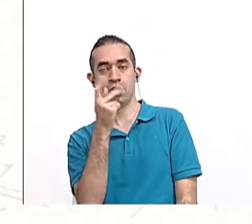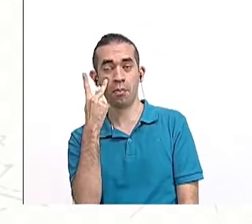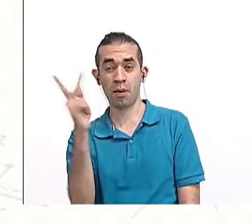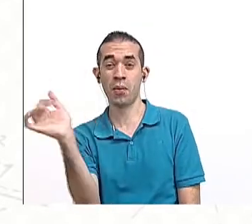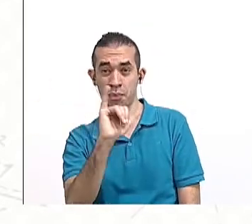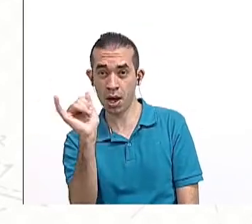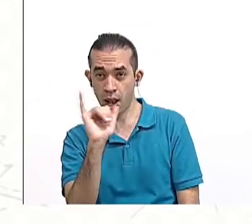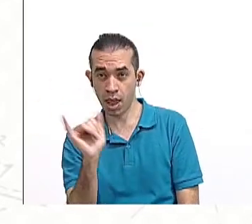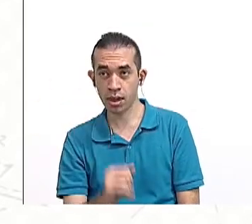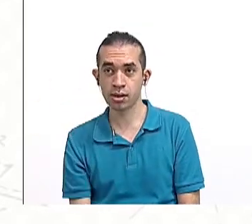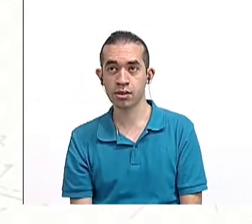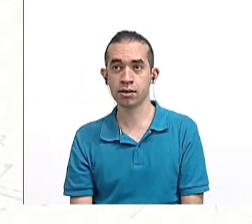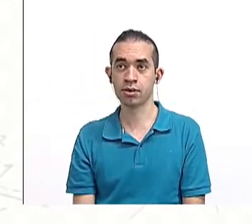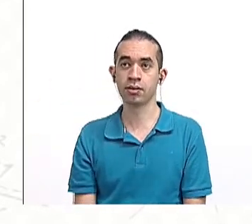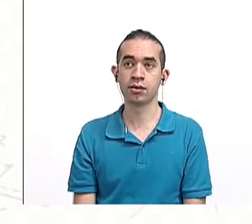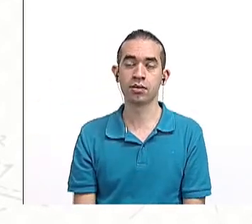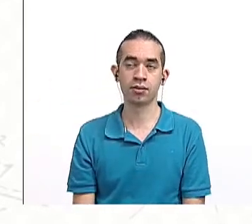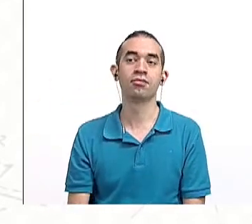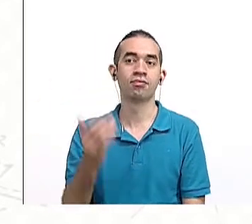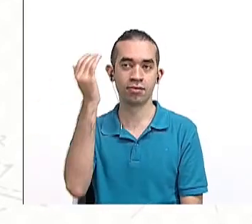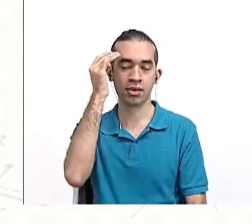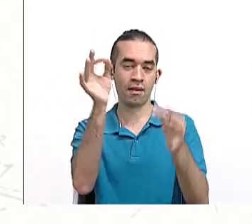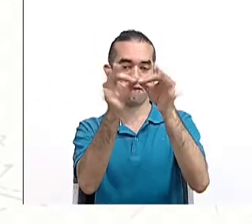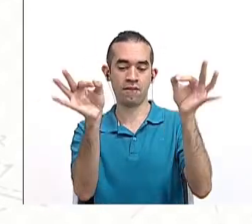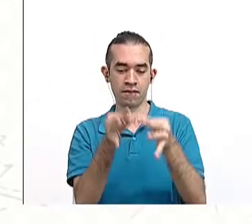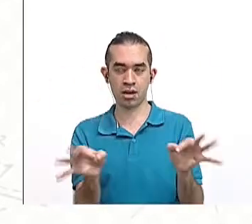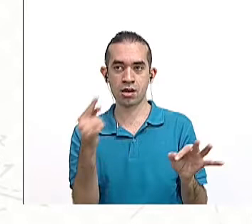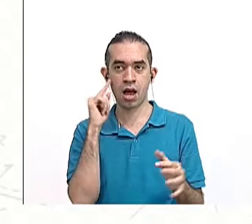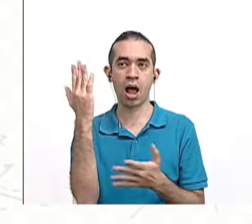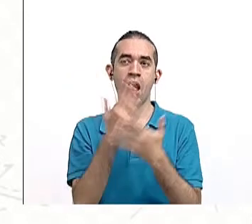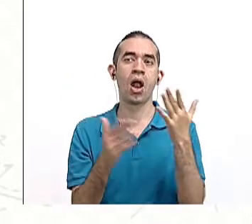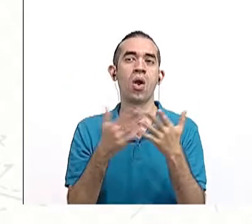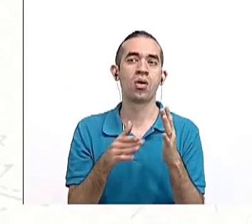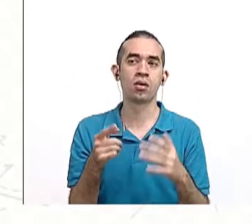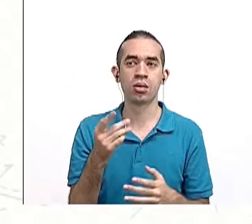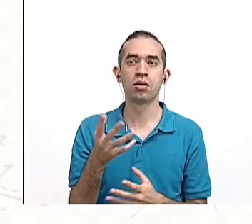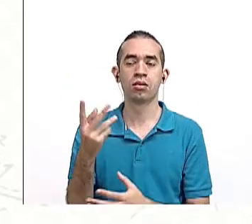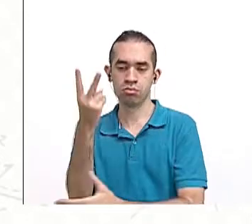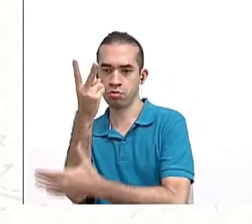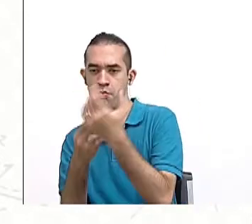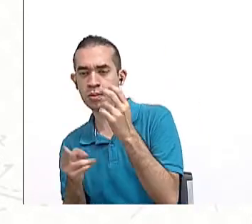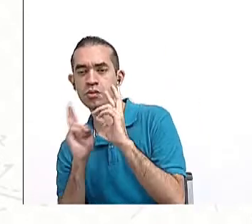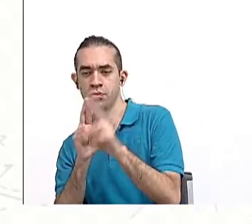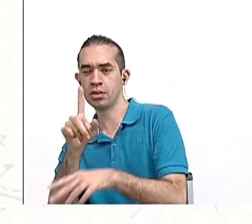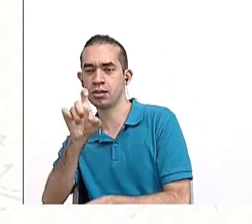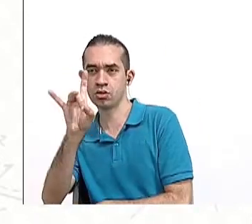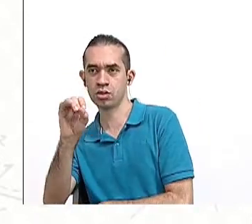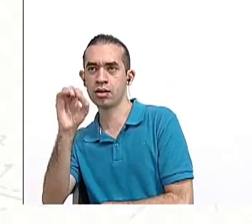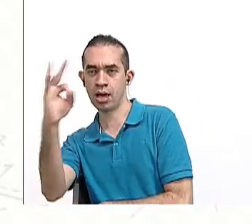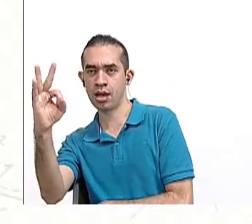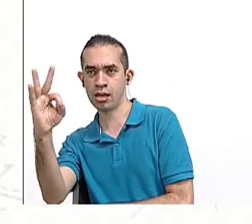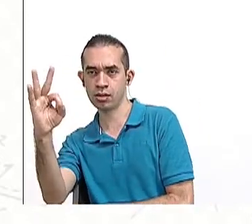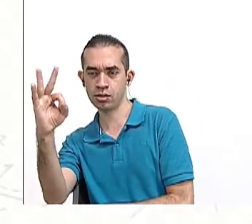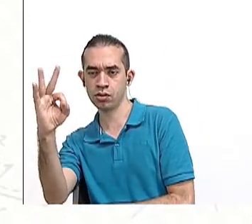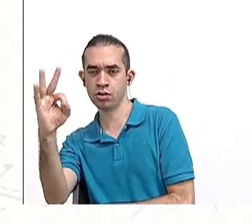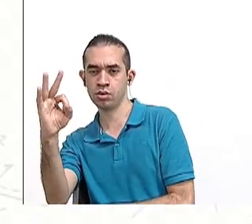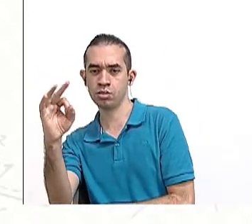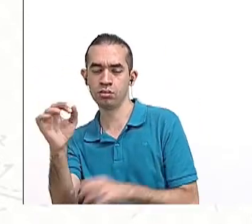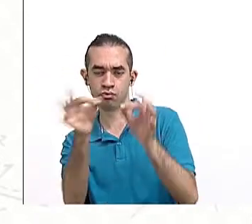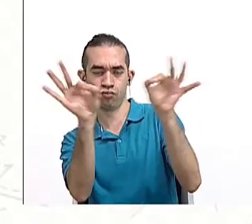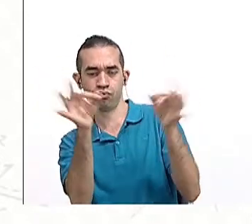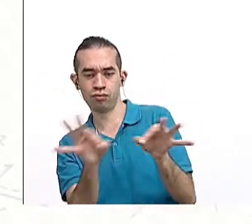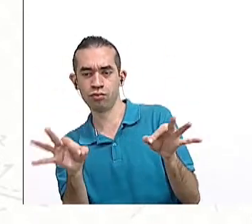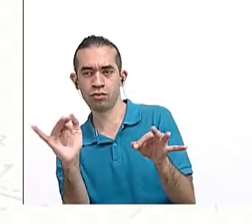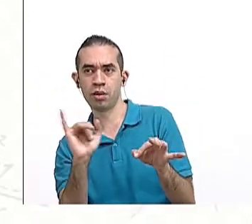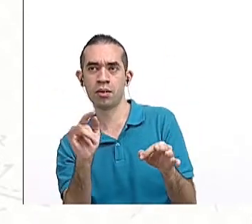véanlo por aquí las dos expresiones tienen algo en común ambas me dan 180 y también ambas contienen la